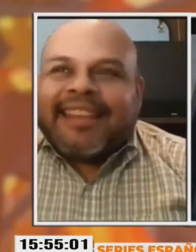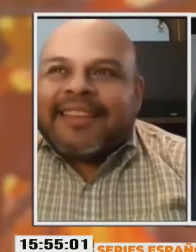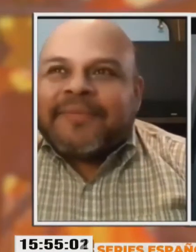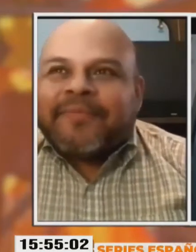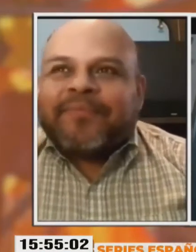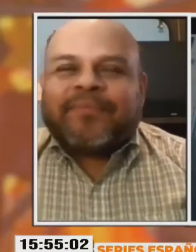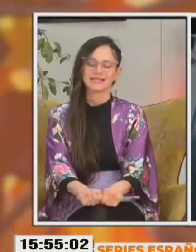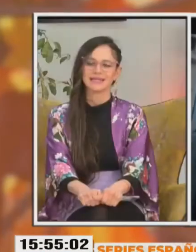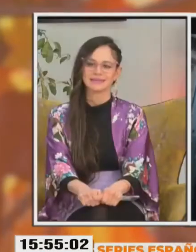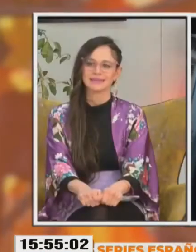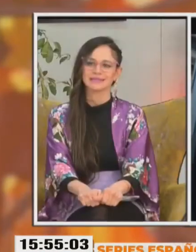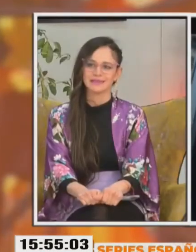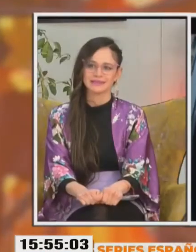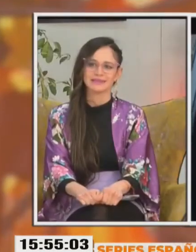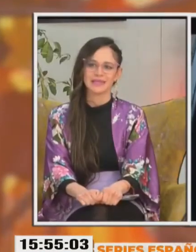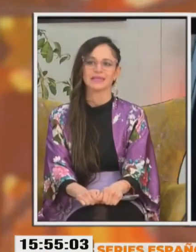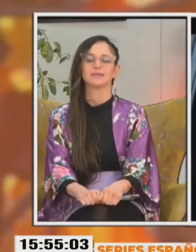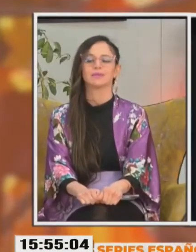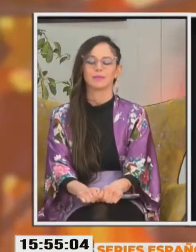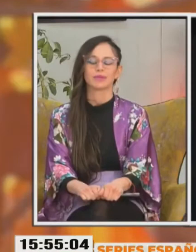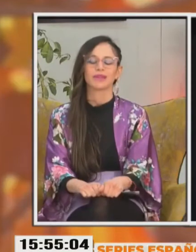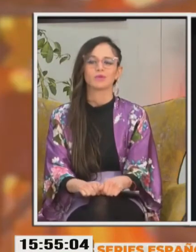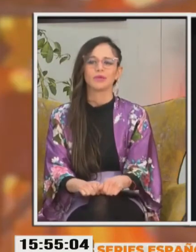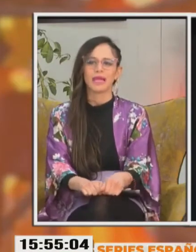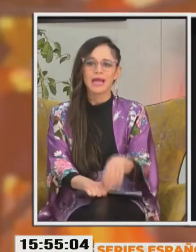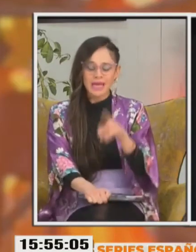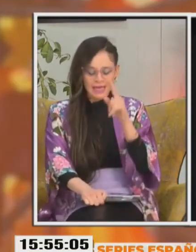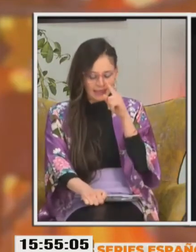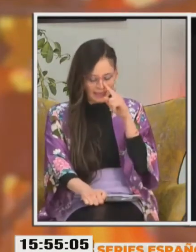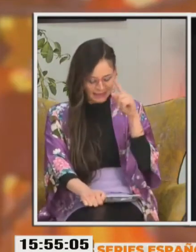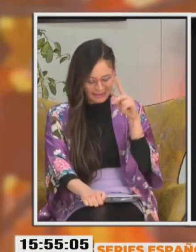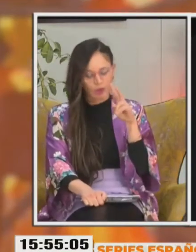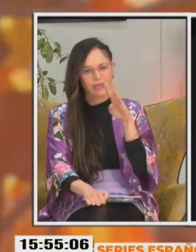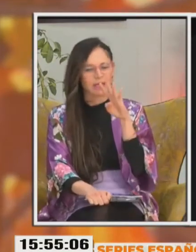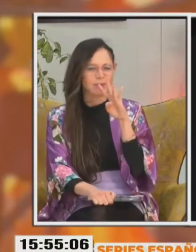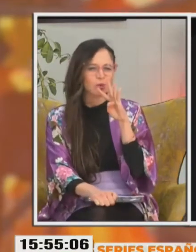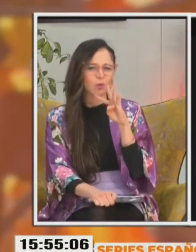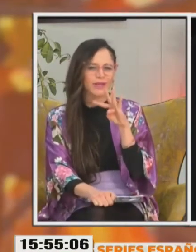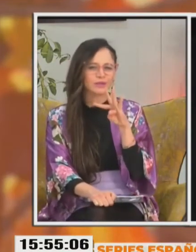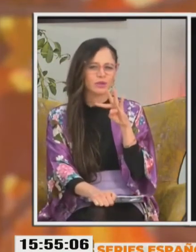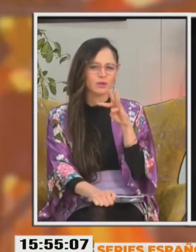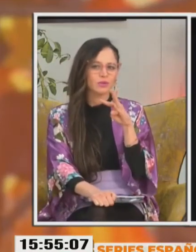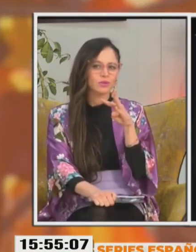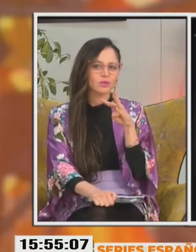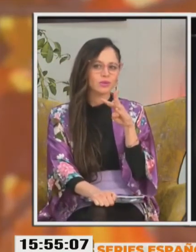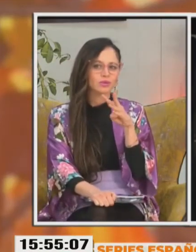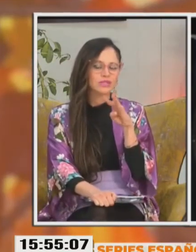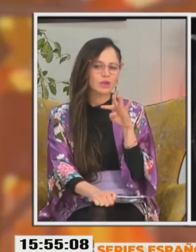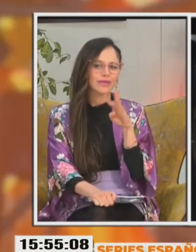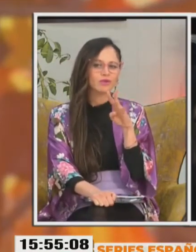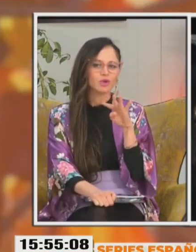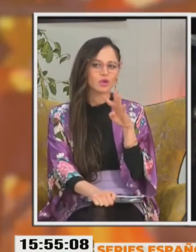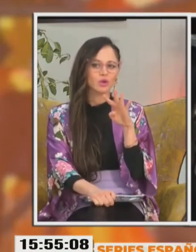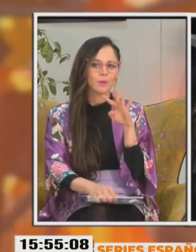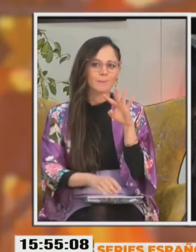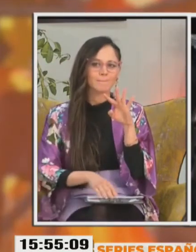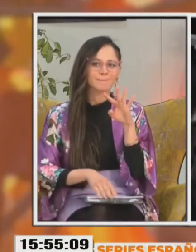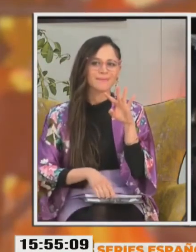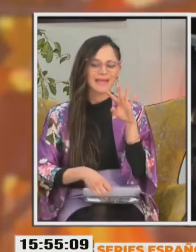sí, una excelente, excelente serie que pude disfrutarla. Estamos en el capítulo 4, si no me equivoco,